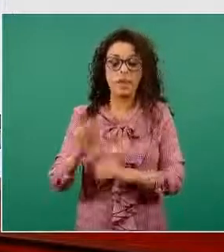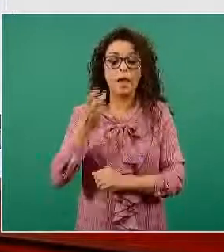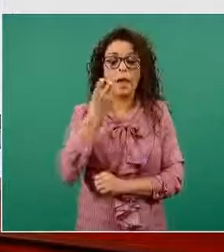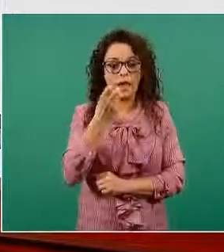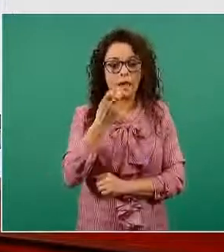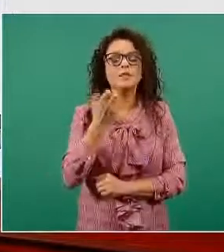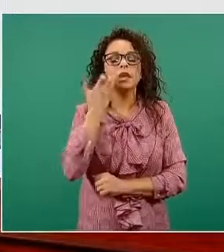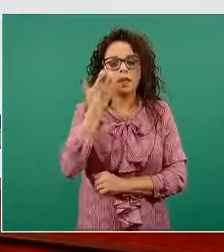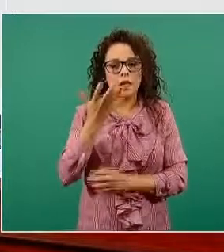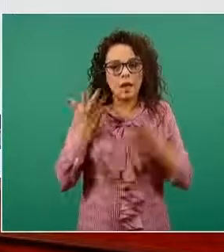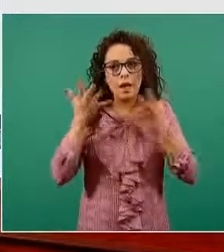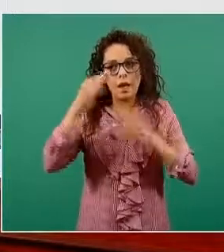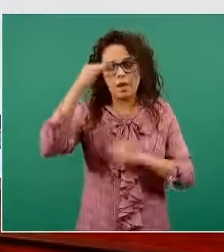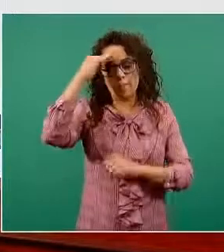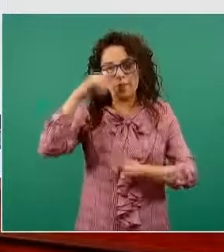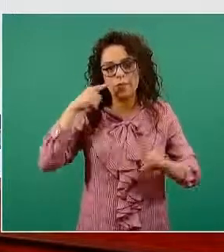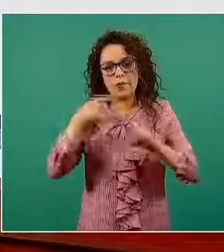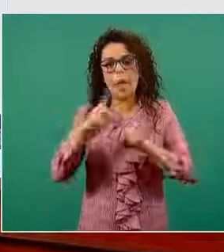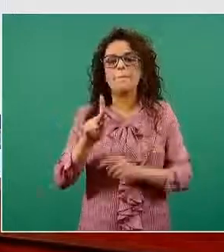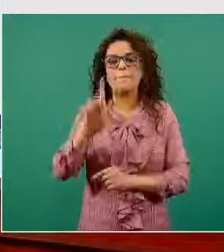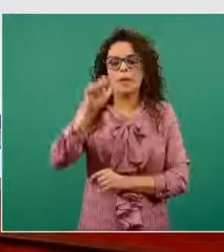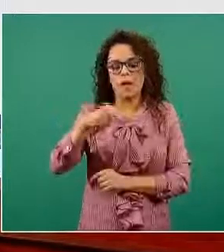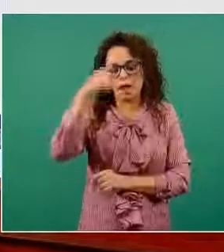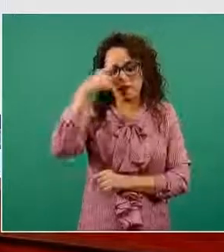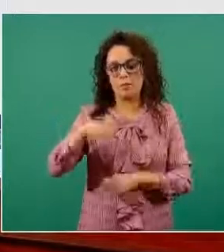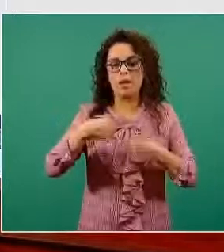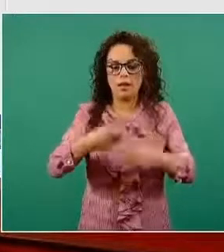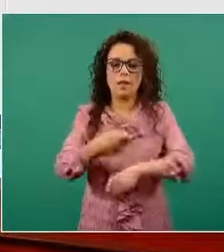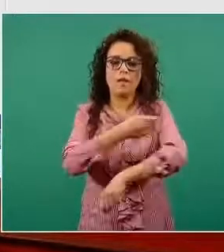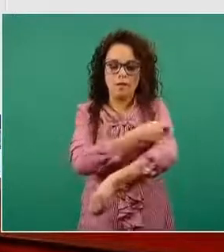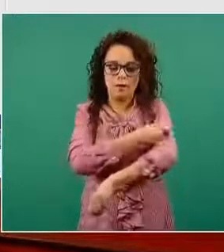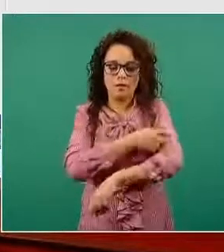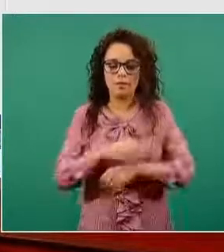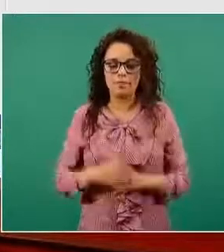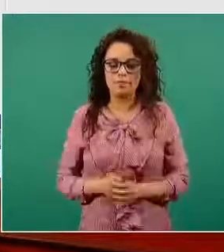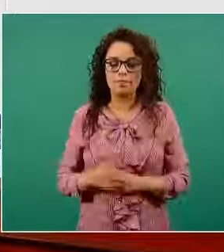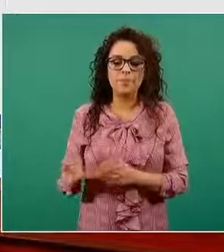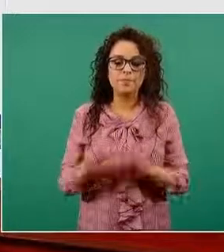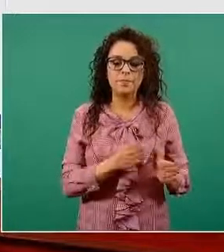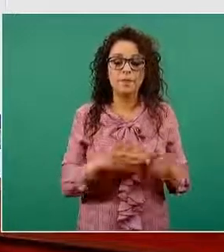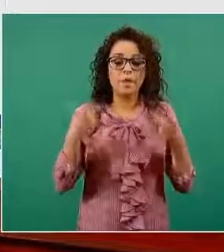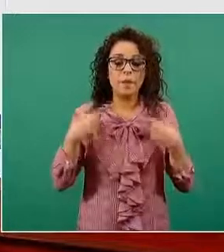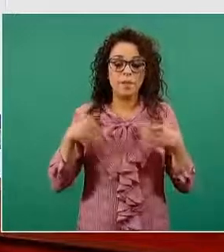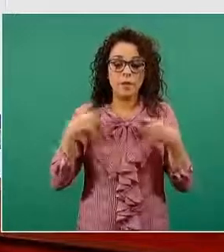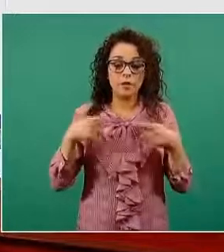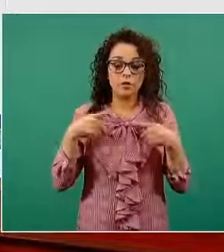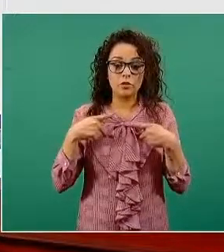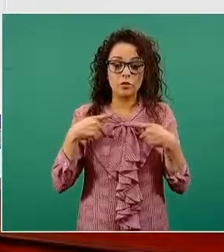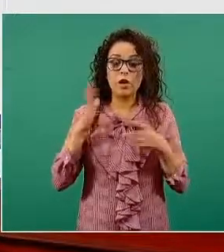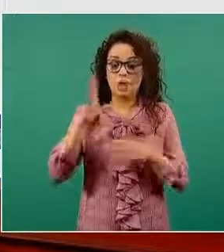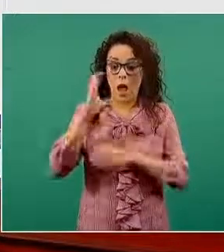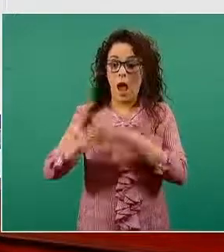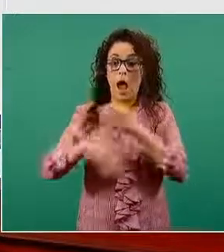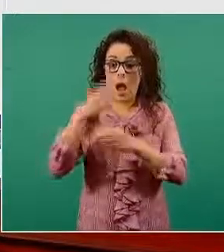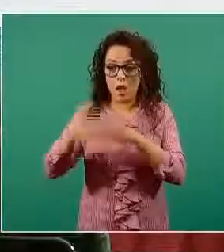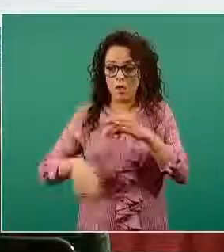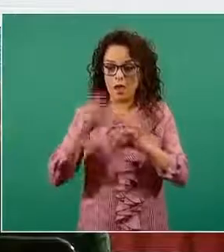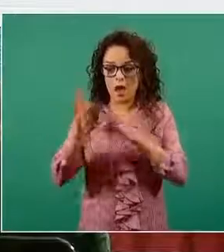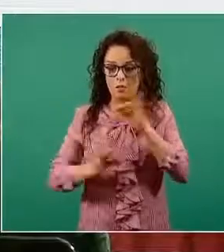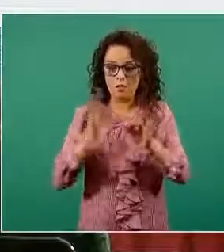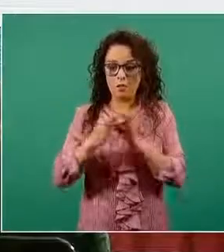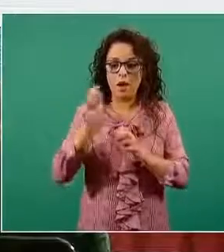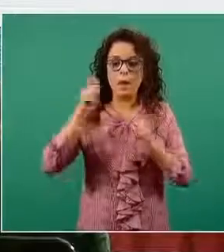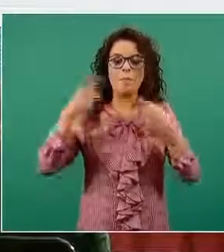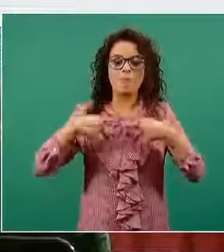en estos dos aspectos. Las personas adultas mayores, que ya concluimos con la meta inicial, aunque acabo de hacer